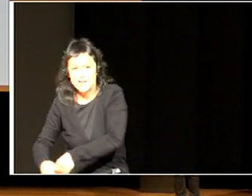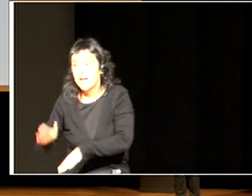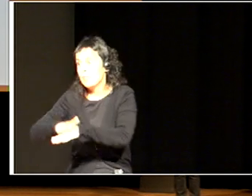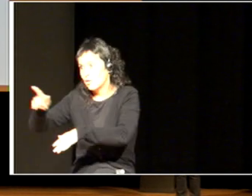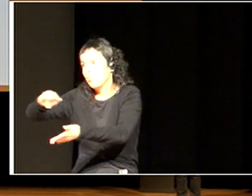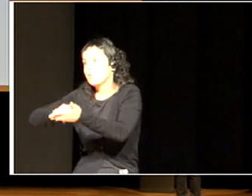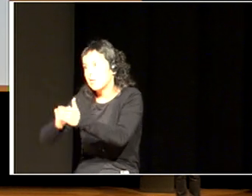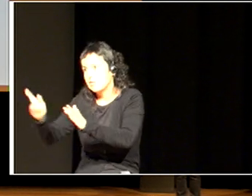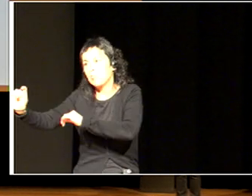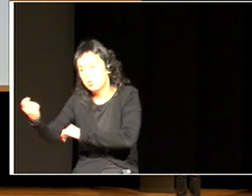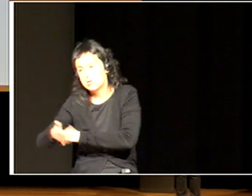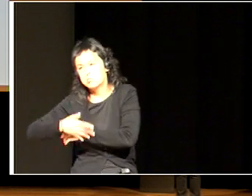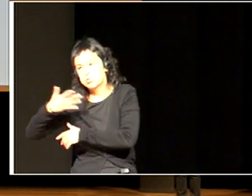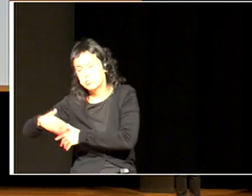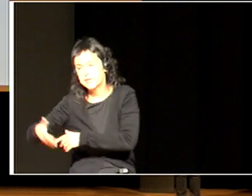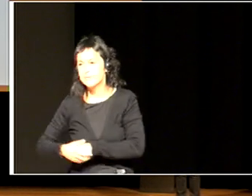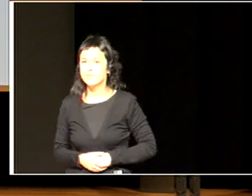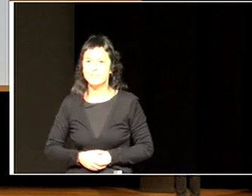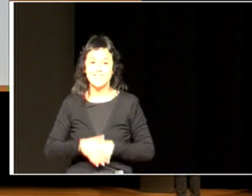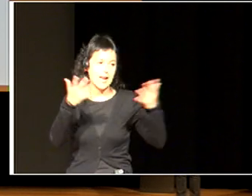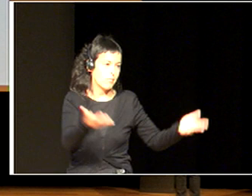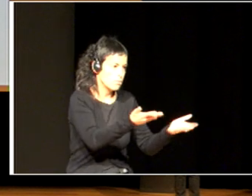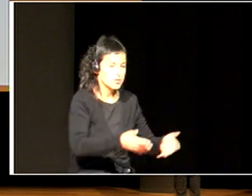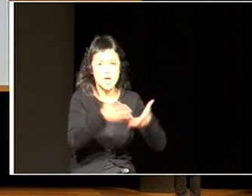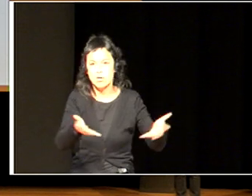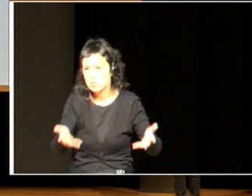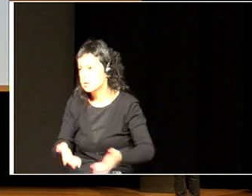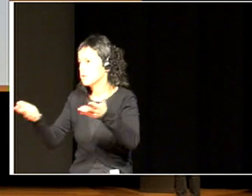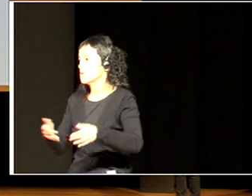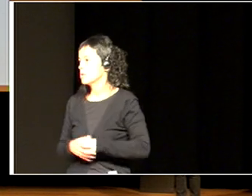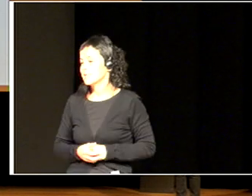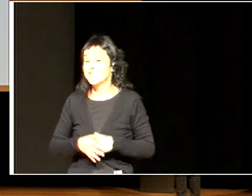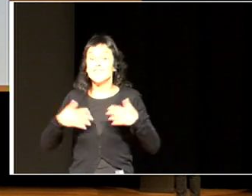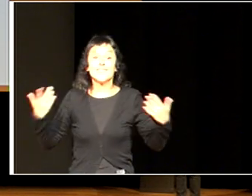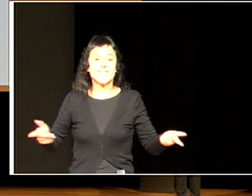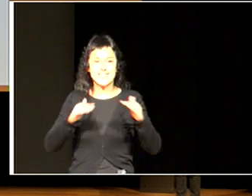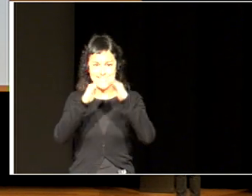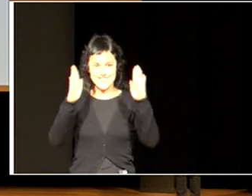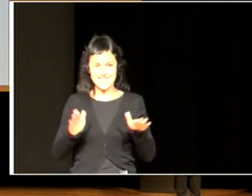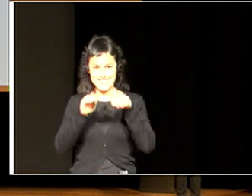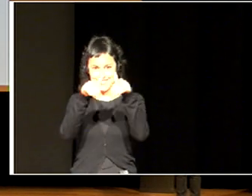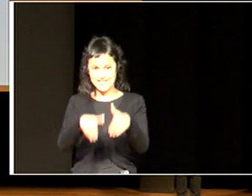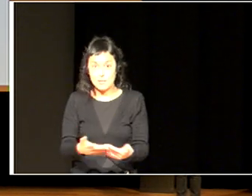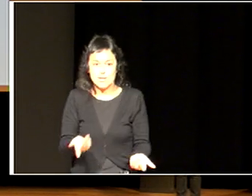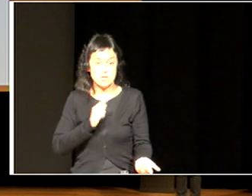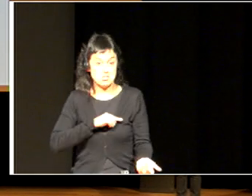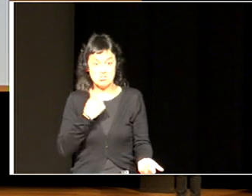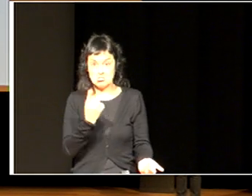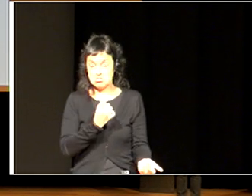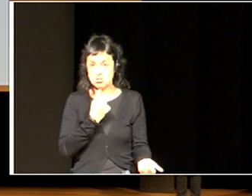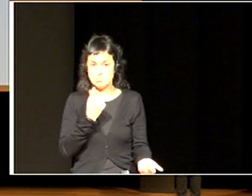proyecto de vergara animamos animamos animamos claro luego llegamos a casa y el día que estamos un poco solas